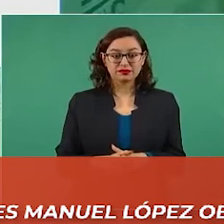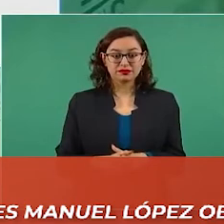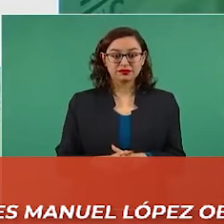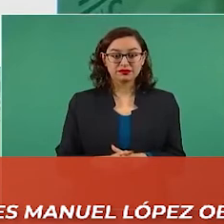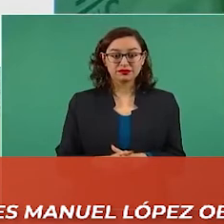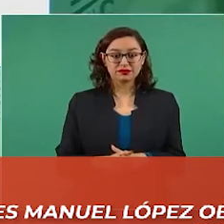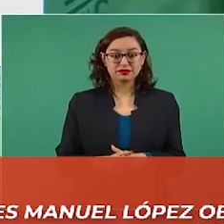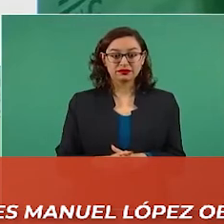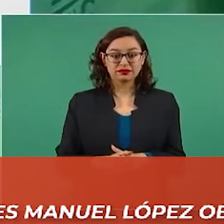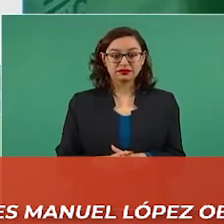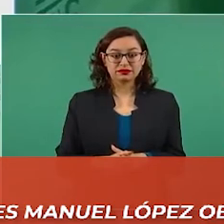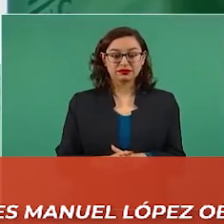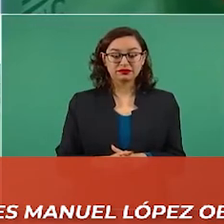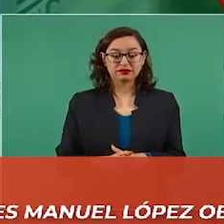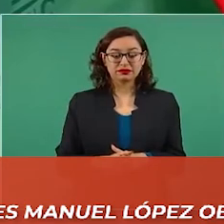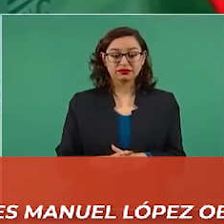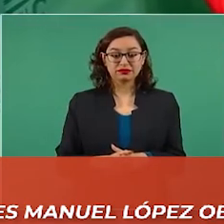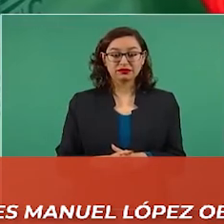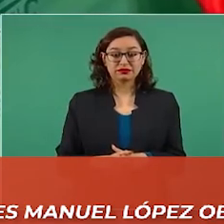¿Y esta?